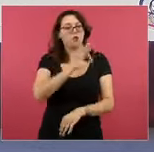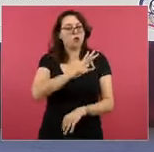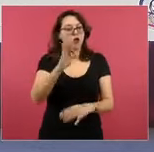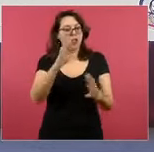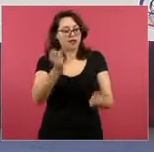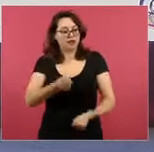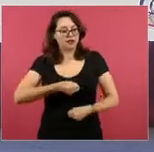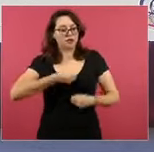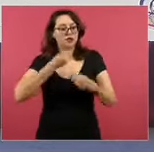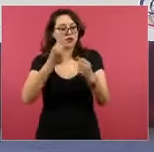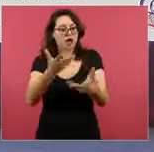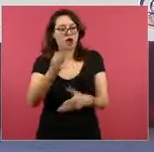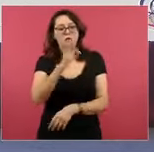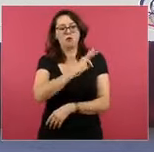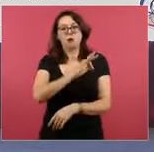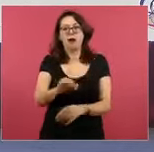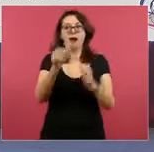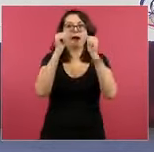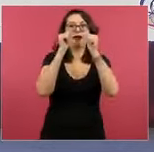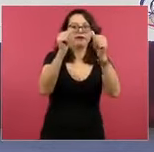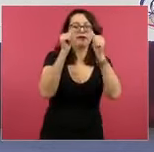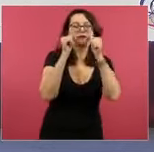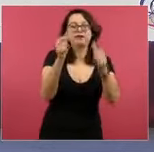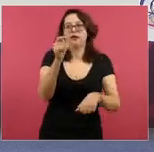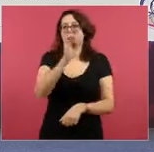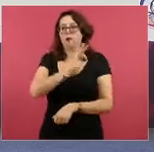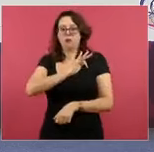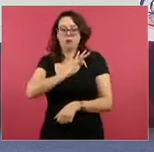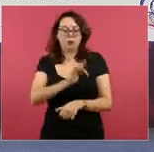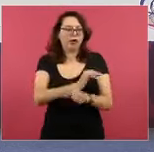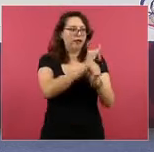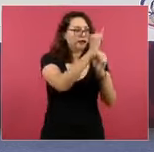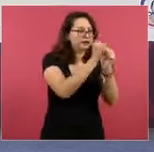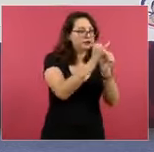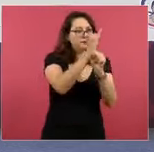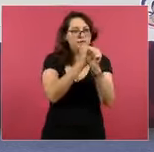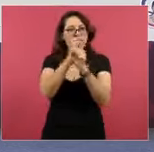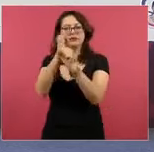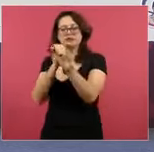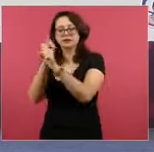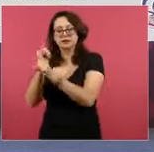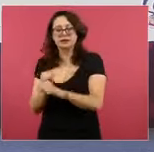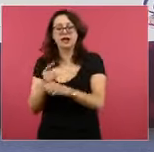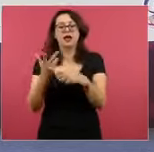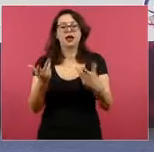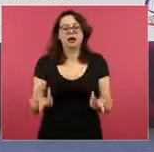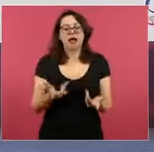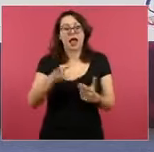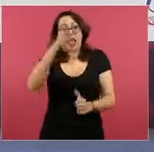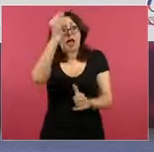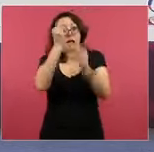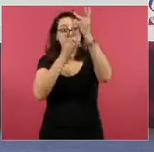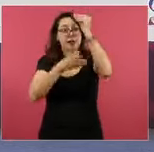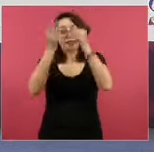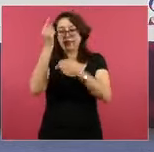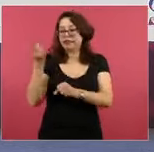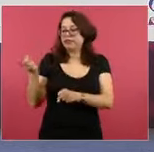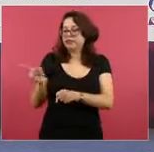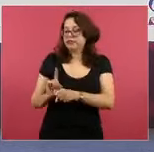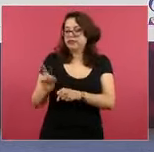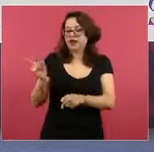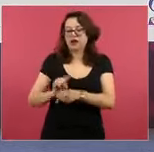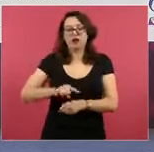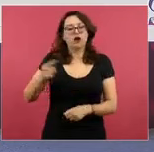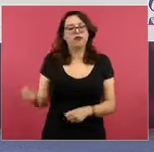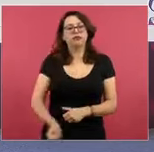busquen diversas fuentes de información, que reconozcan que siempre se puede aprender y que esta es una tarea que dura toda la